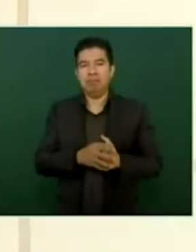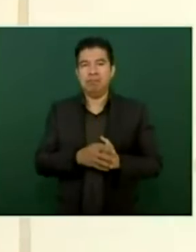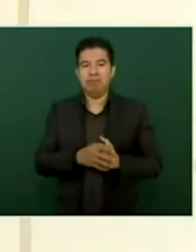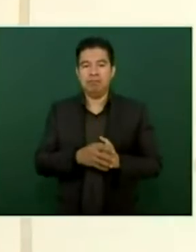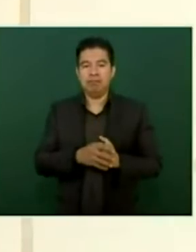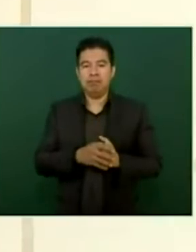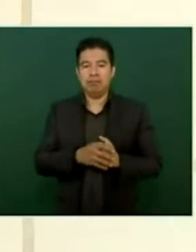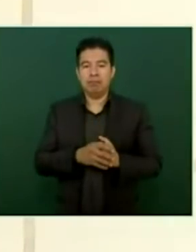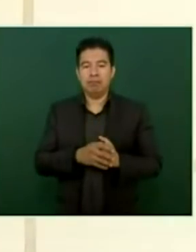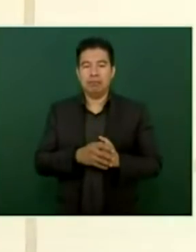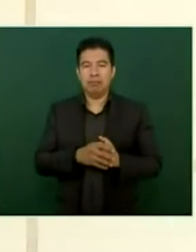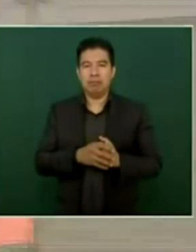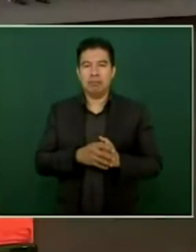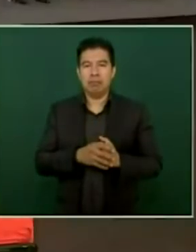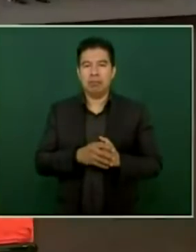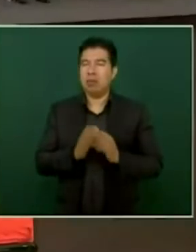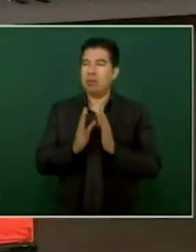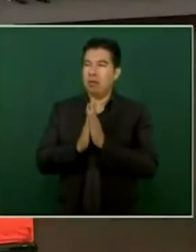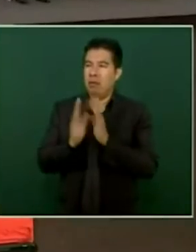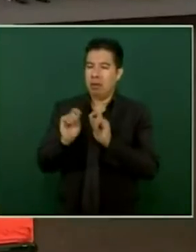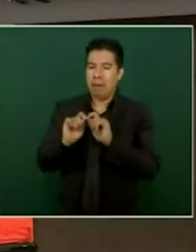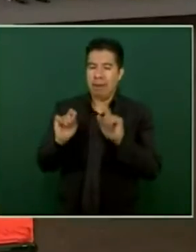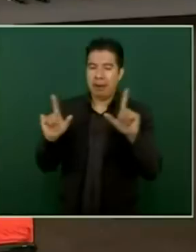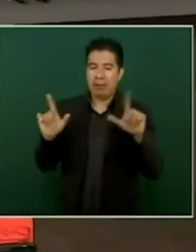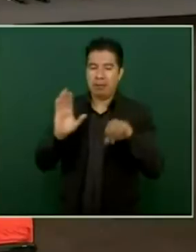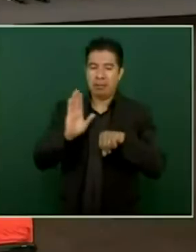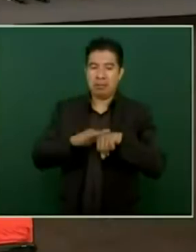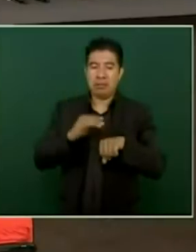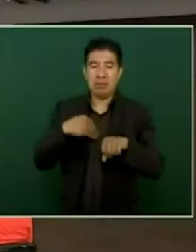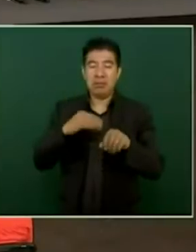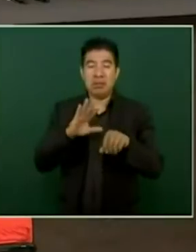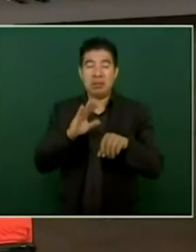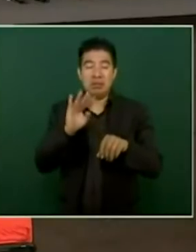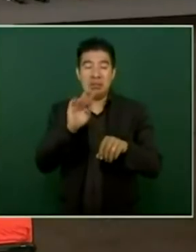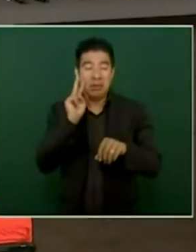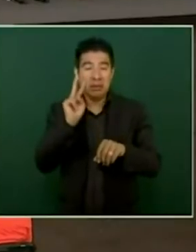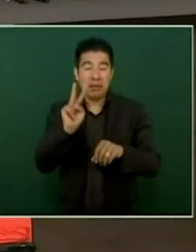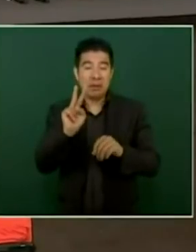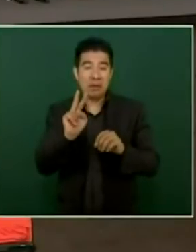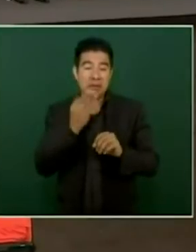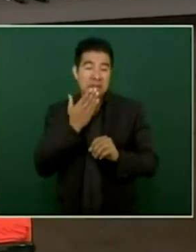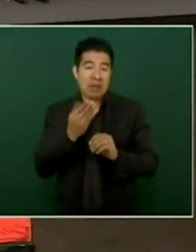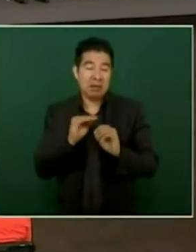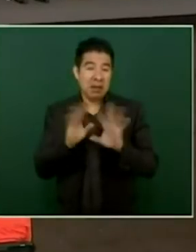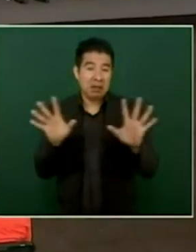no se puede ampliar un poco porque no se ve bien.